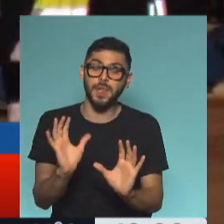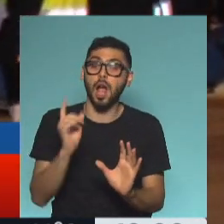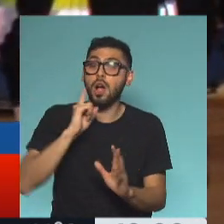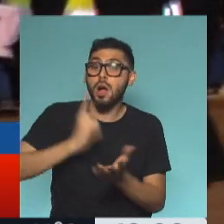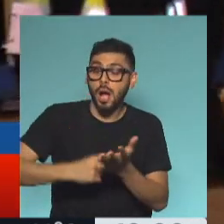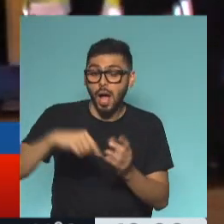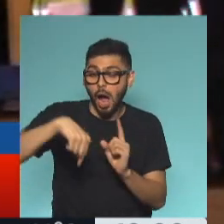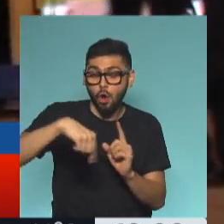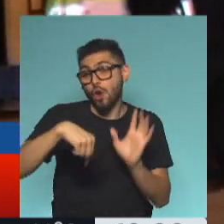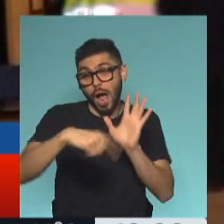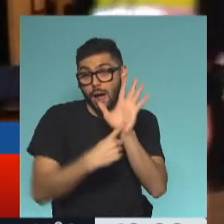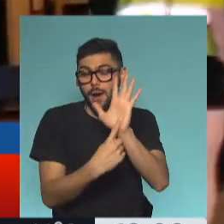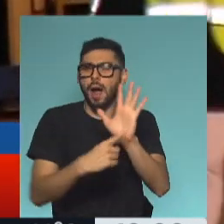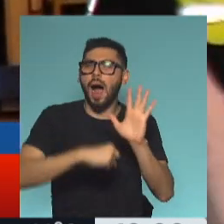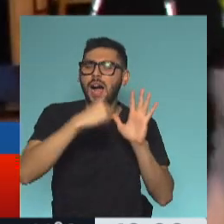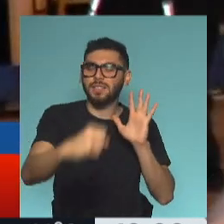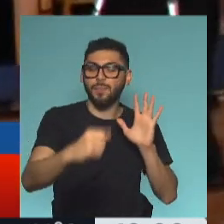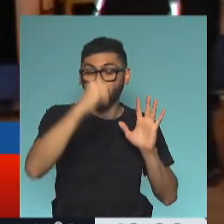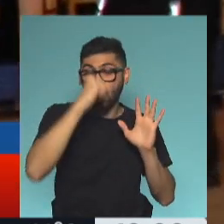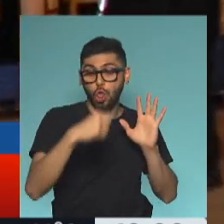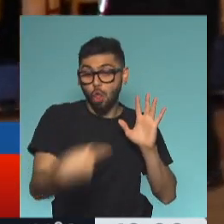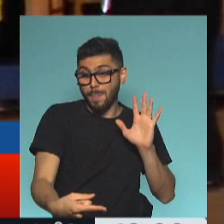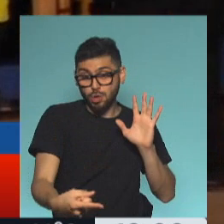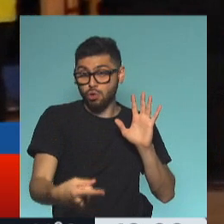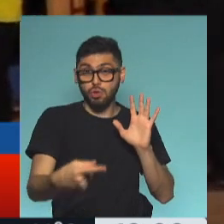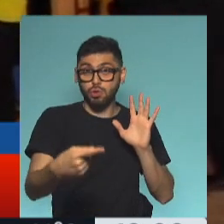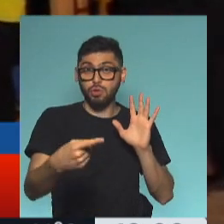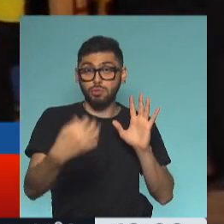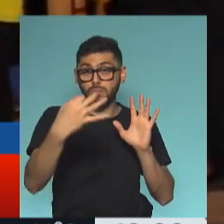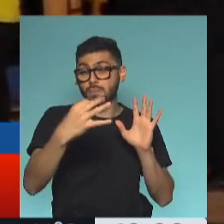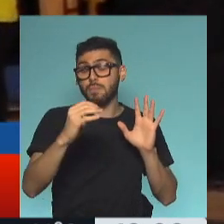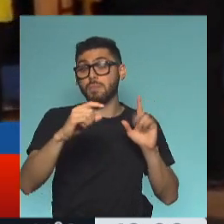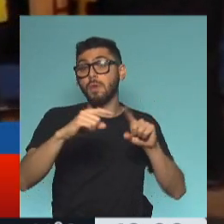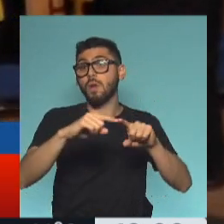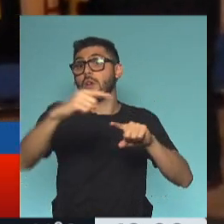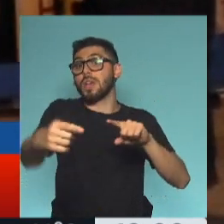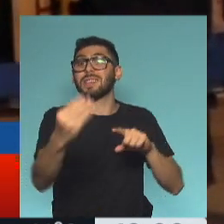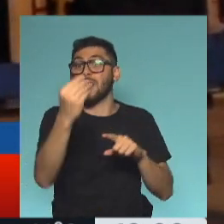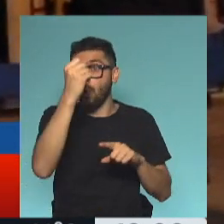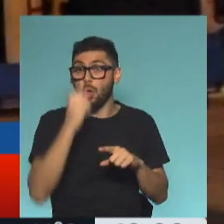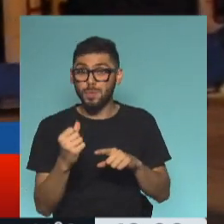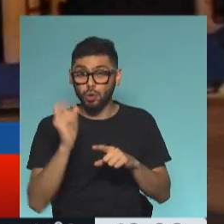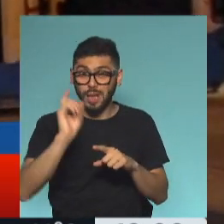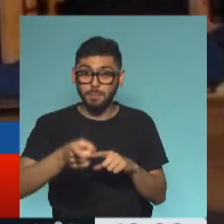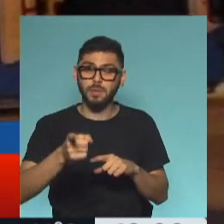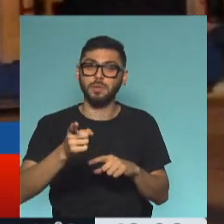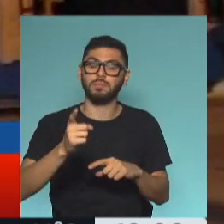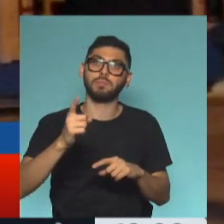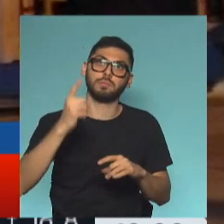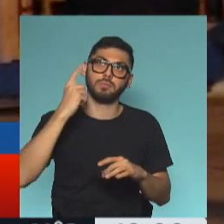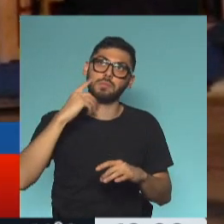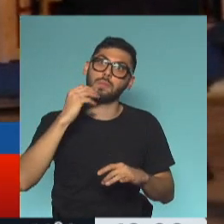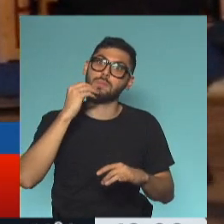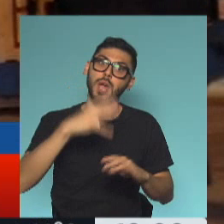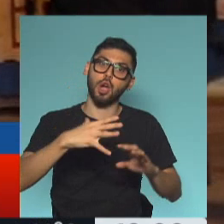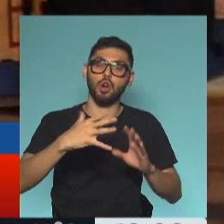que es hasta el próximo domingo, se incluye el siguiente fin de semana. Está claro también que el ideal hubiese sido